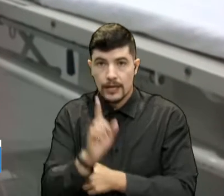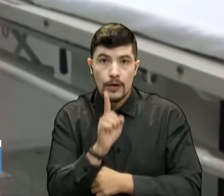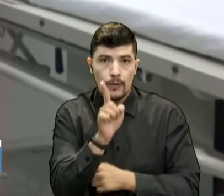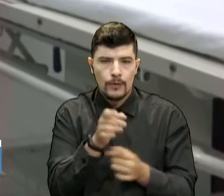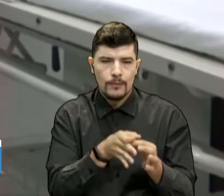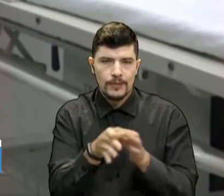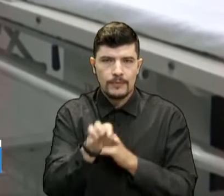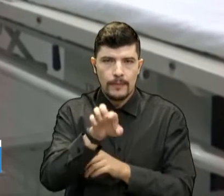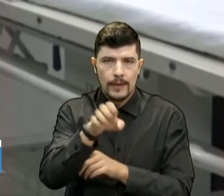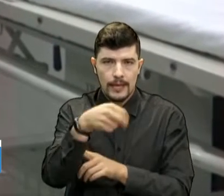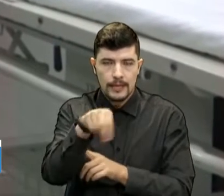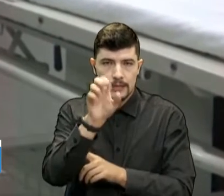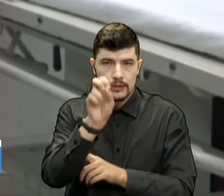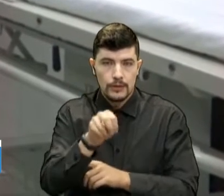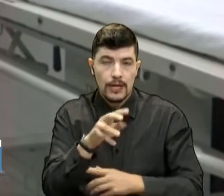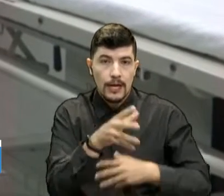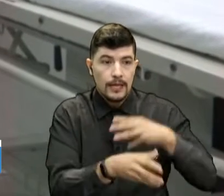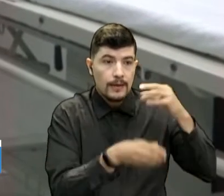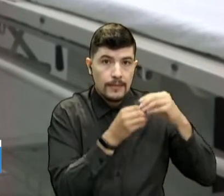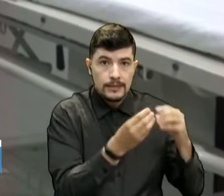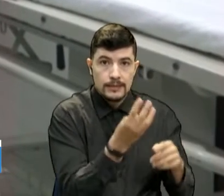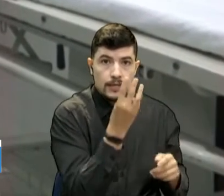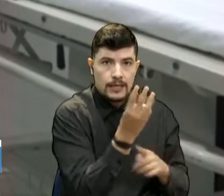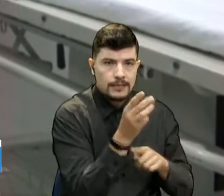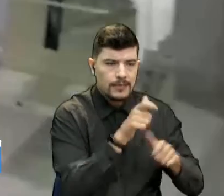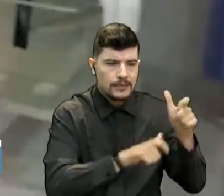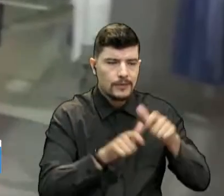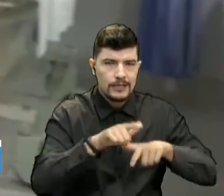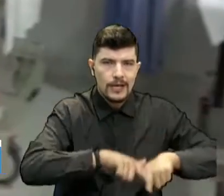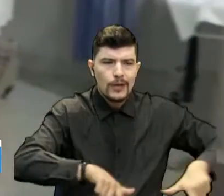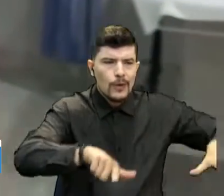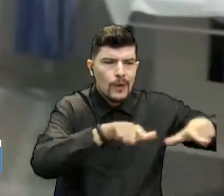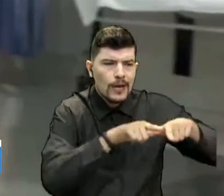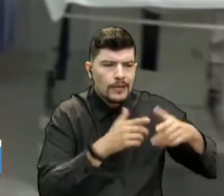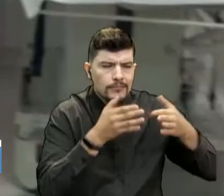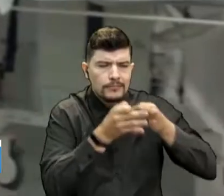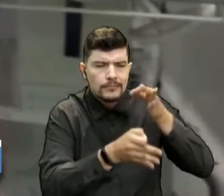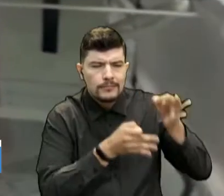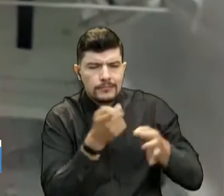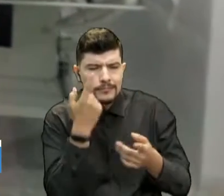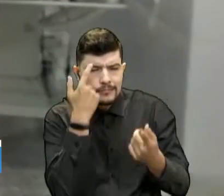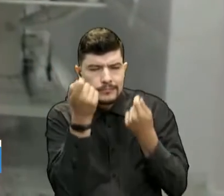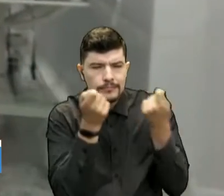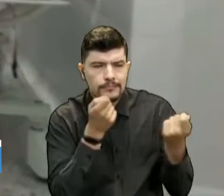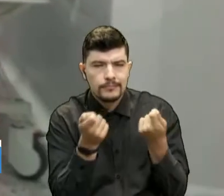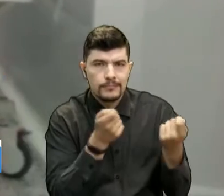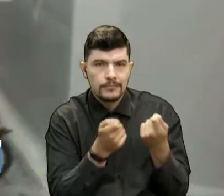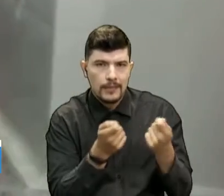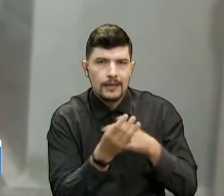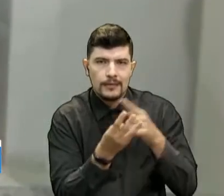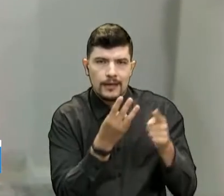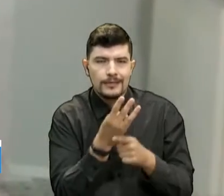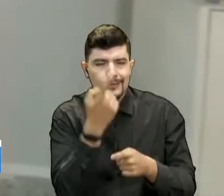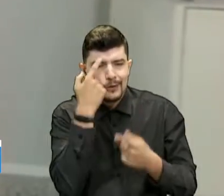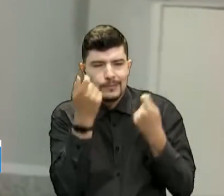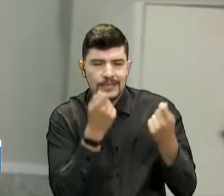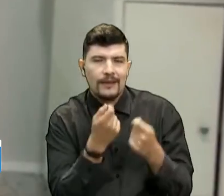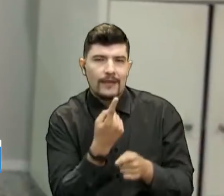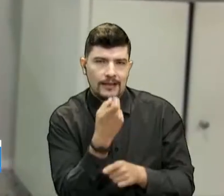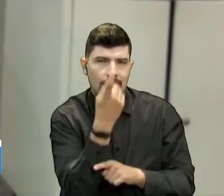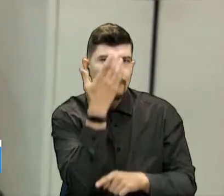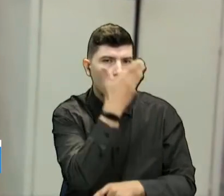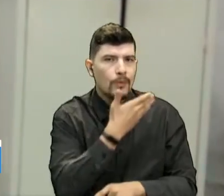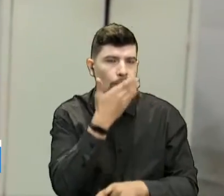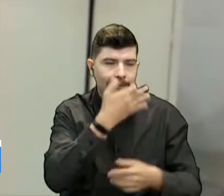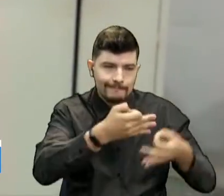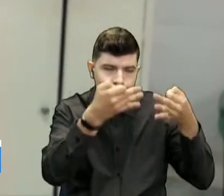pacientes en el área de aislamiento casos sospechosos de coronavirus correspondientes a una mujer venezolana residente en el socorro un paciente de vélez y otro de